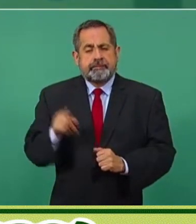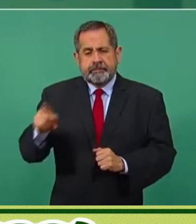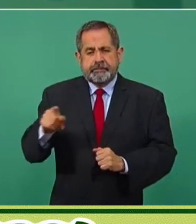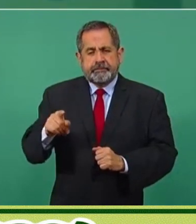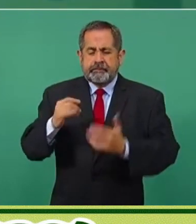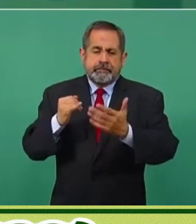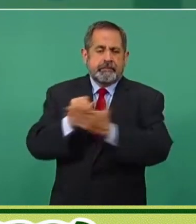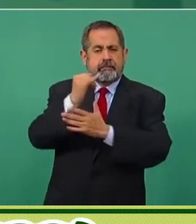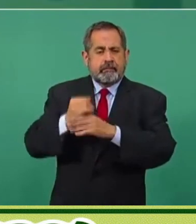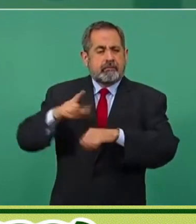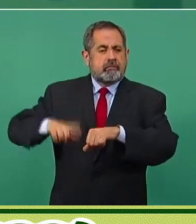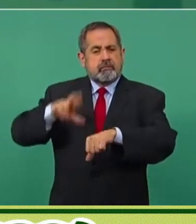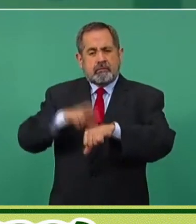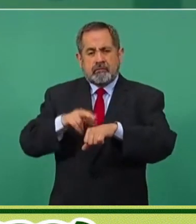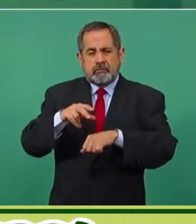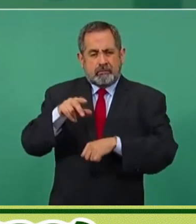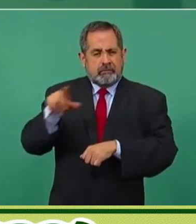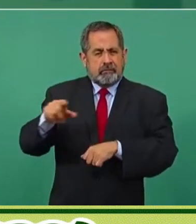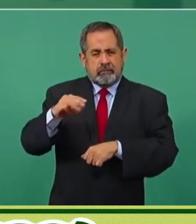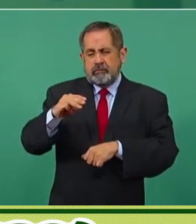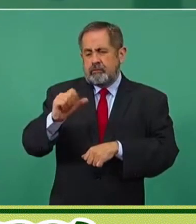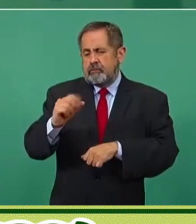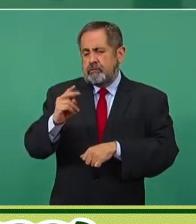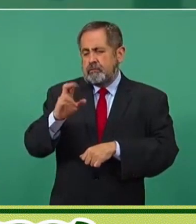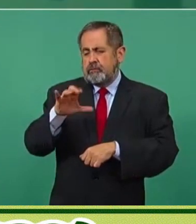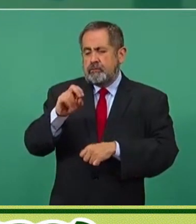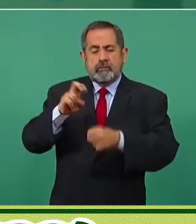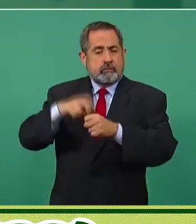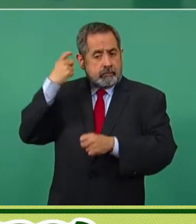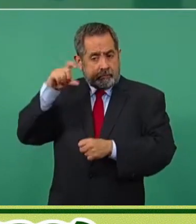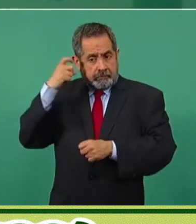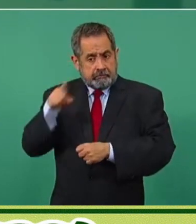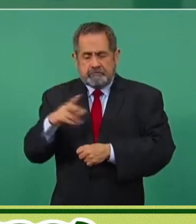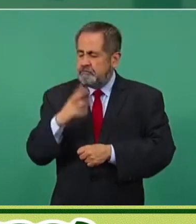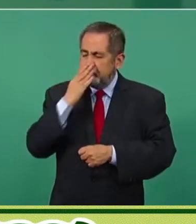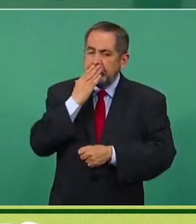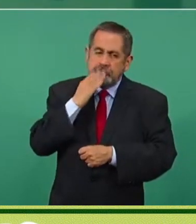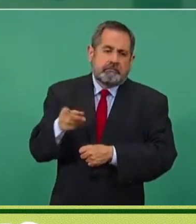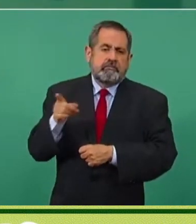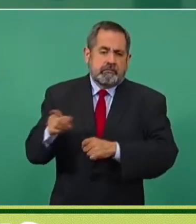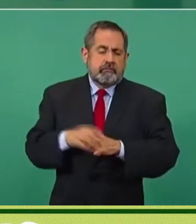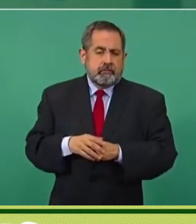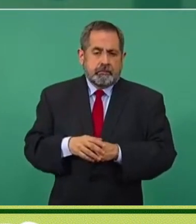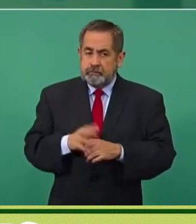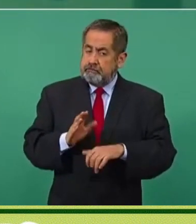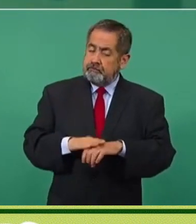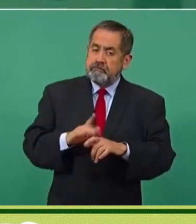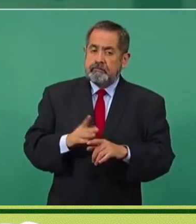decisión del gobernador Curi de Querétaro. Hay que tener mucho